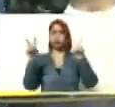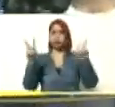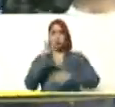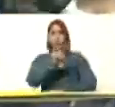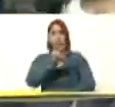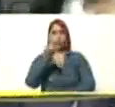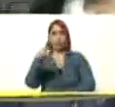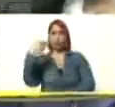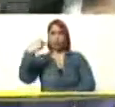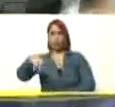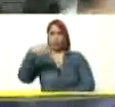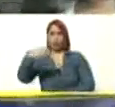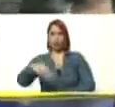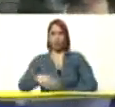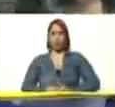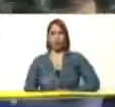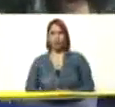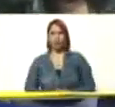21 de noviembre!